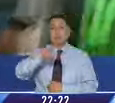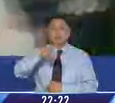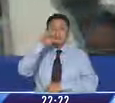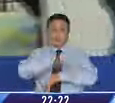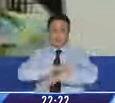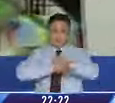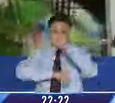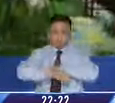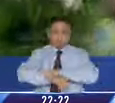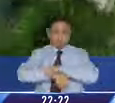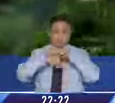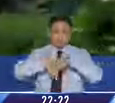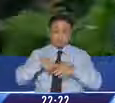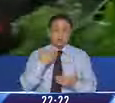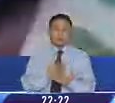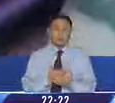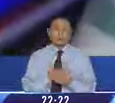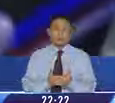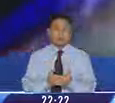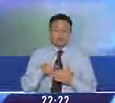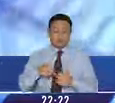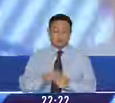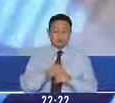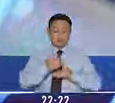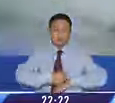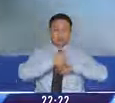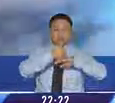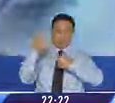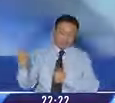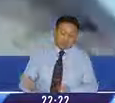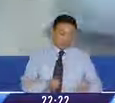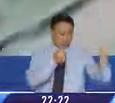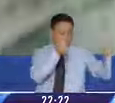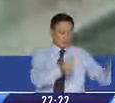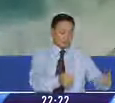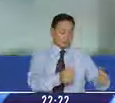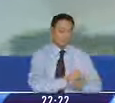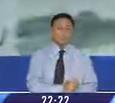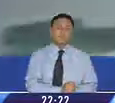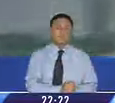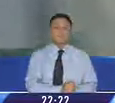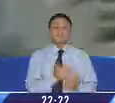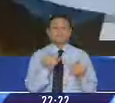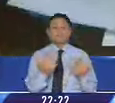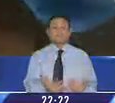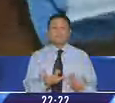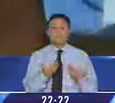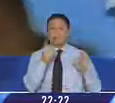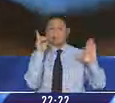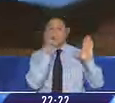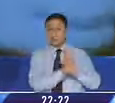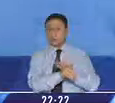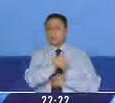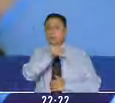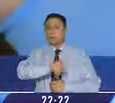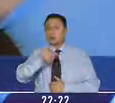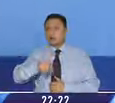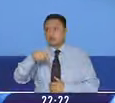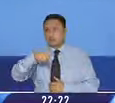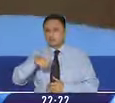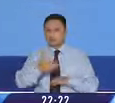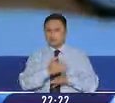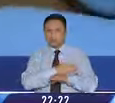banda delictiva. Las evidencias encontradas fueron puestas a órdenes de las autoridades correspondientes y se está a la espera de las denuncias de aquellas personas que hayan sido